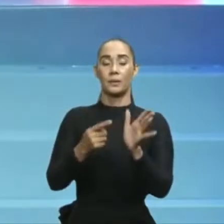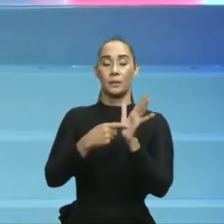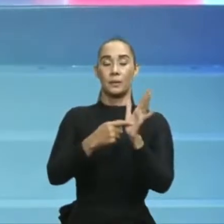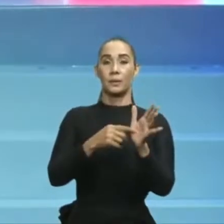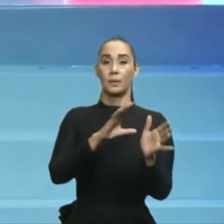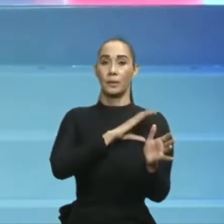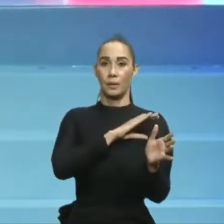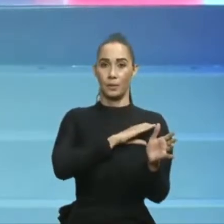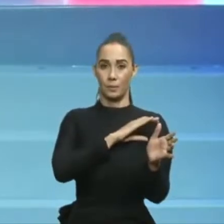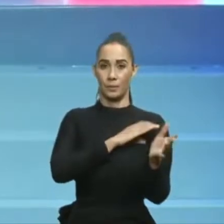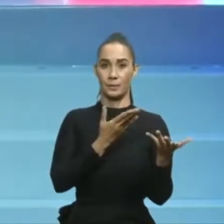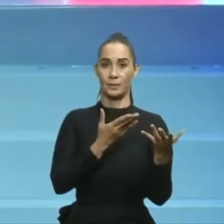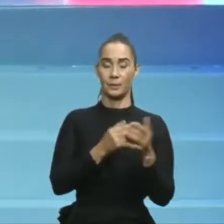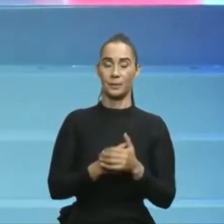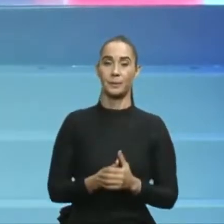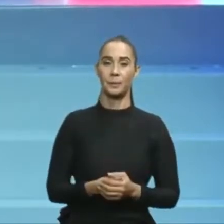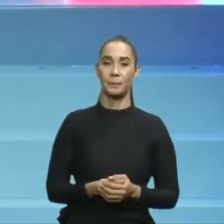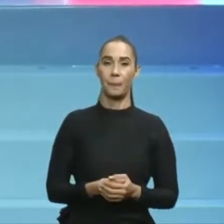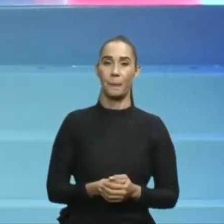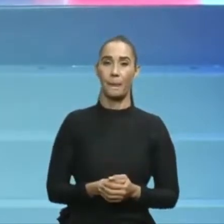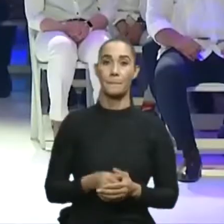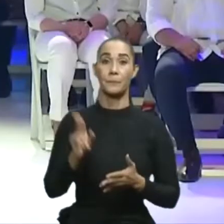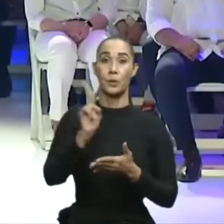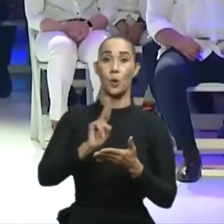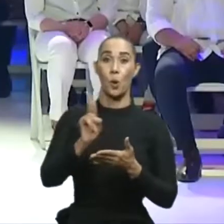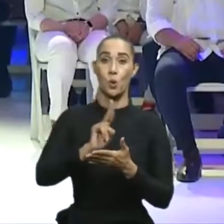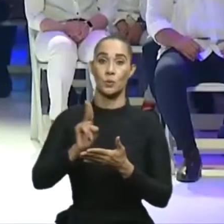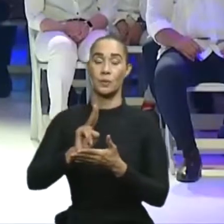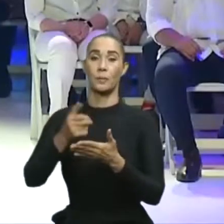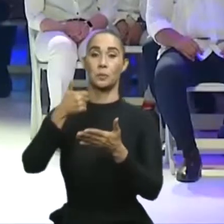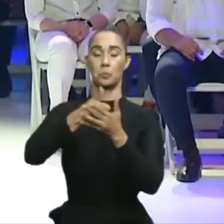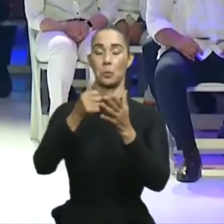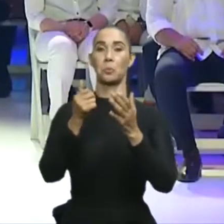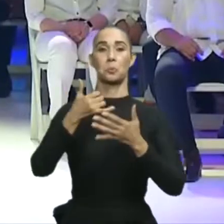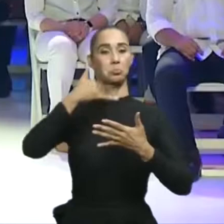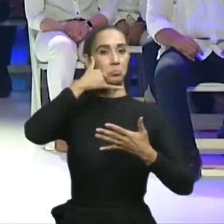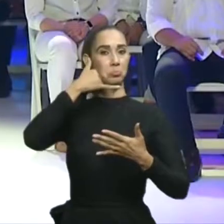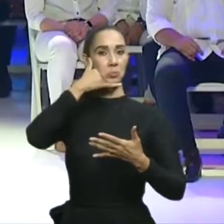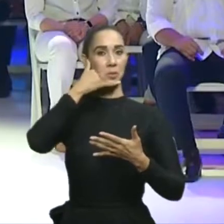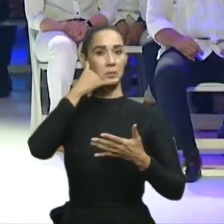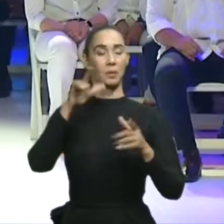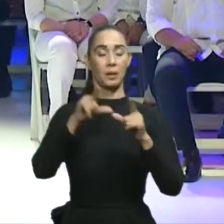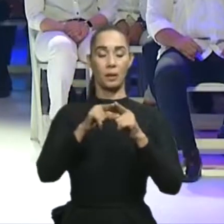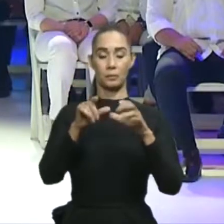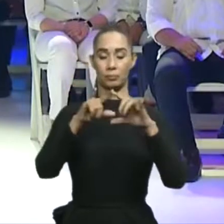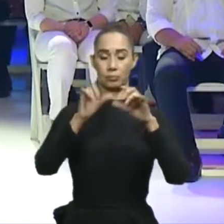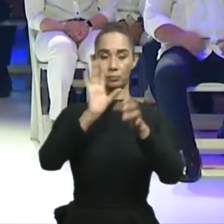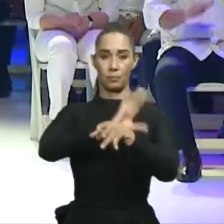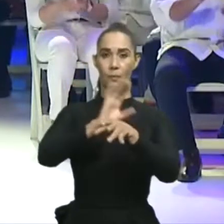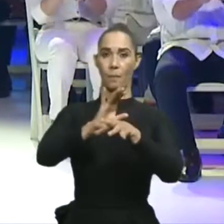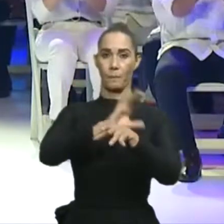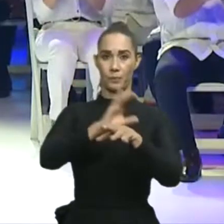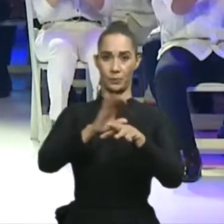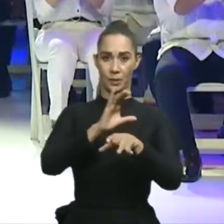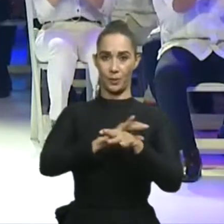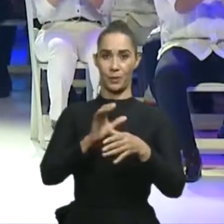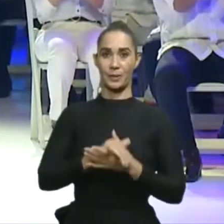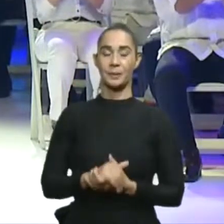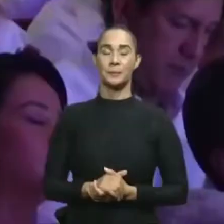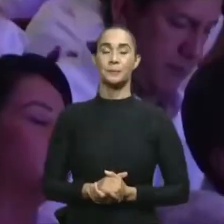la policía nacional utilizando su propio celular oa través de una página web hemos